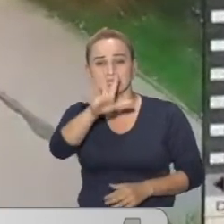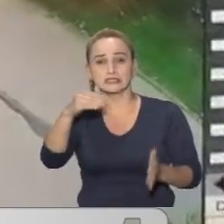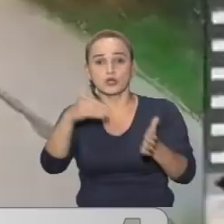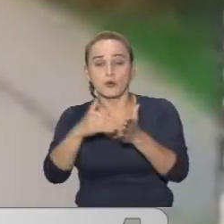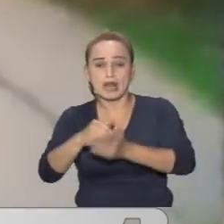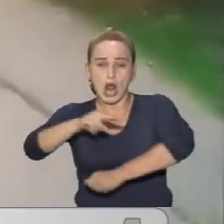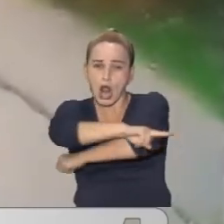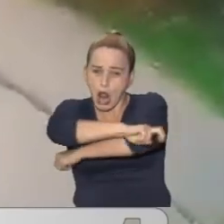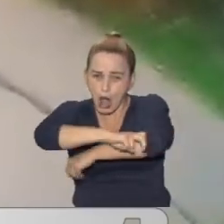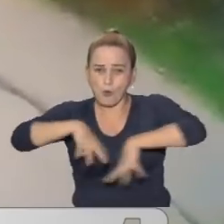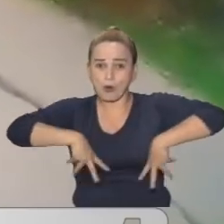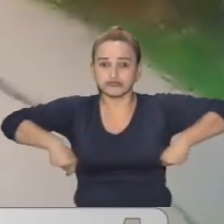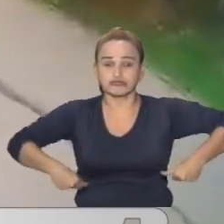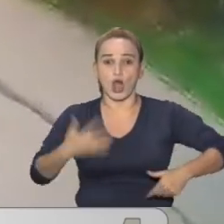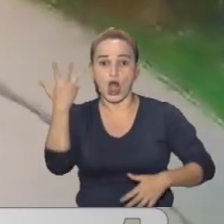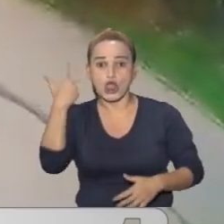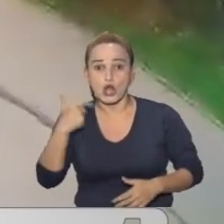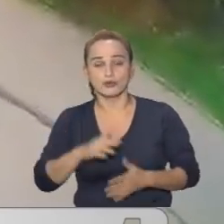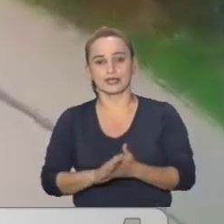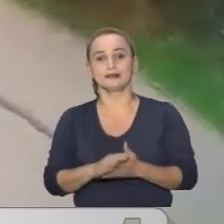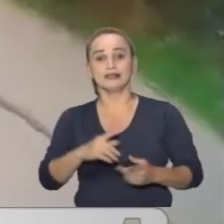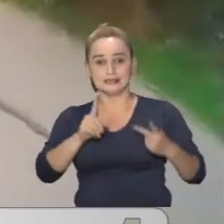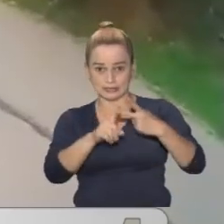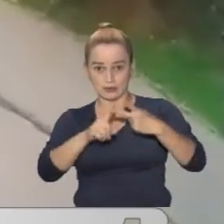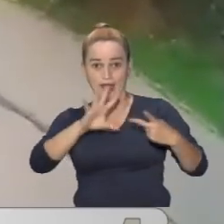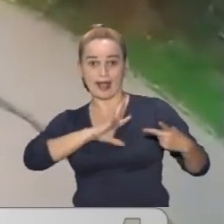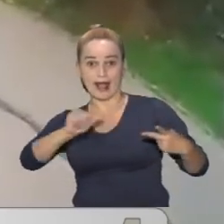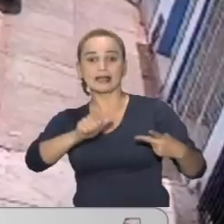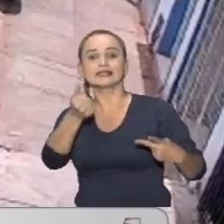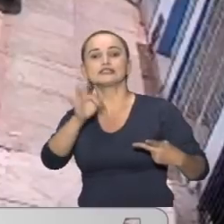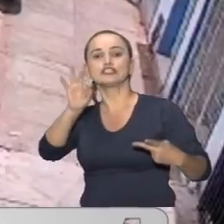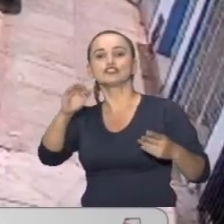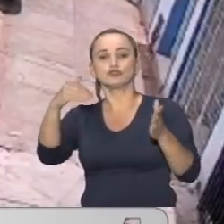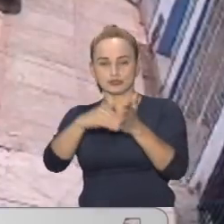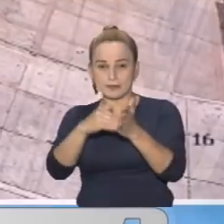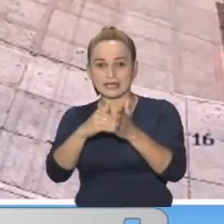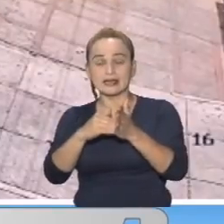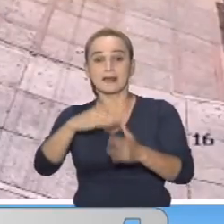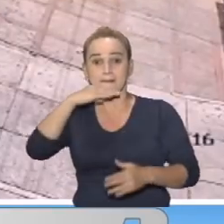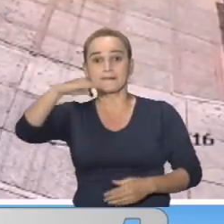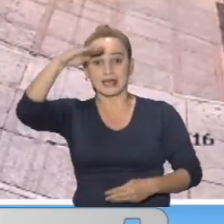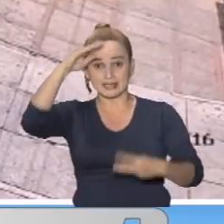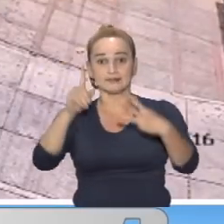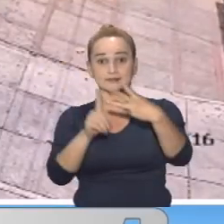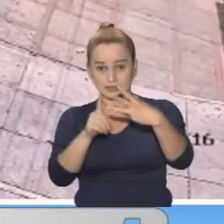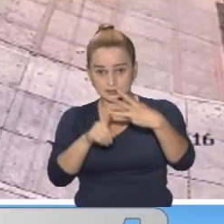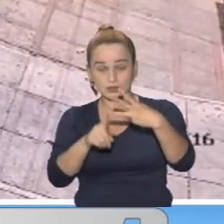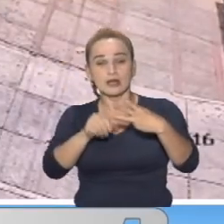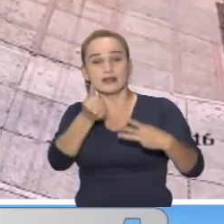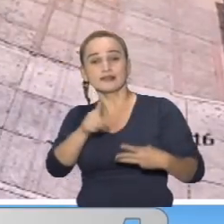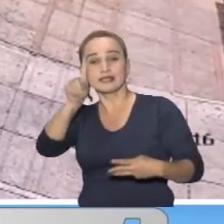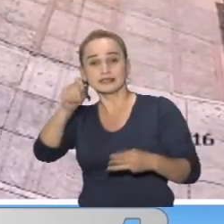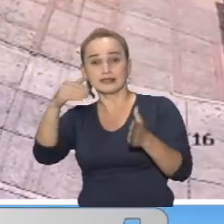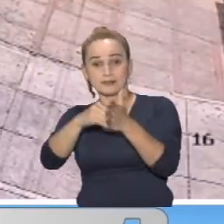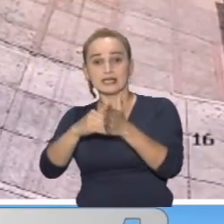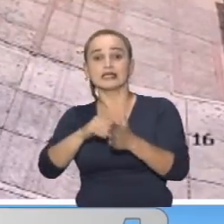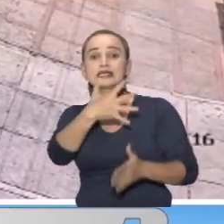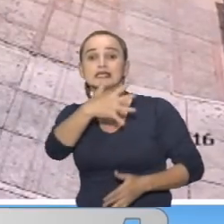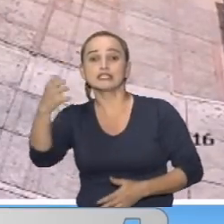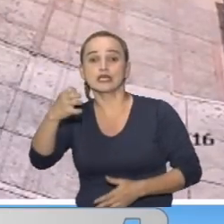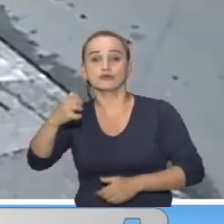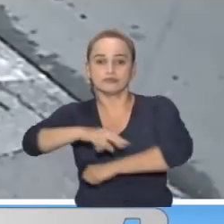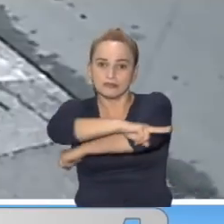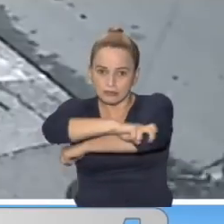35.000 robos. En segundo lugar aparece Cali con 18.000 y Medellín en tercer lugar con 16.500